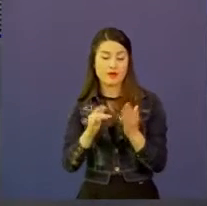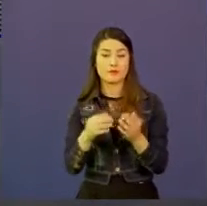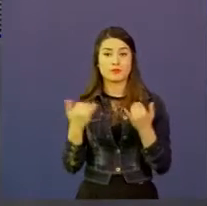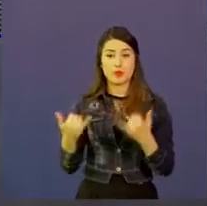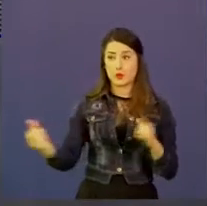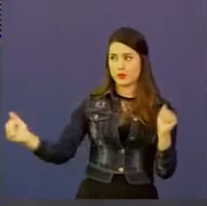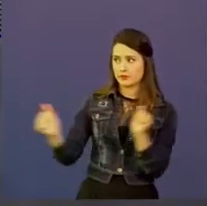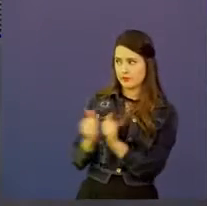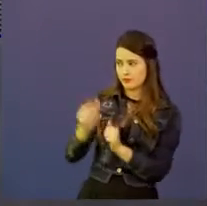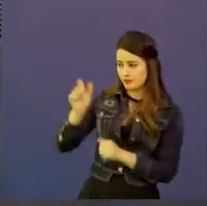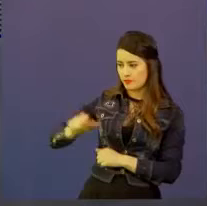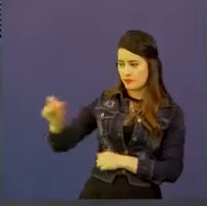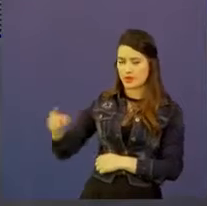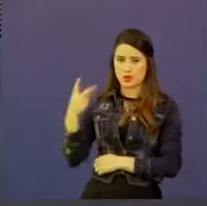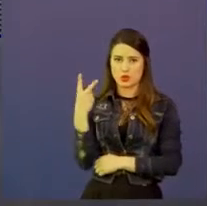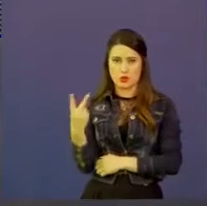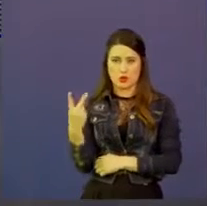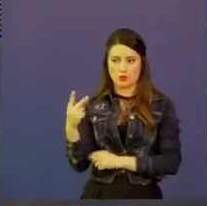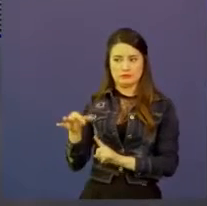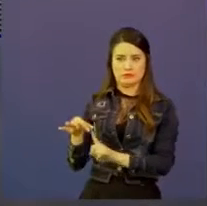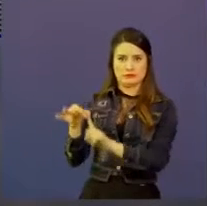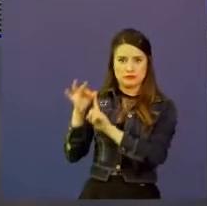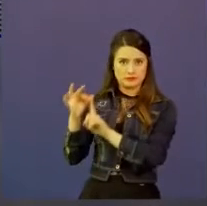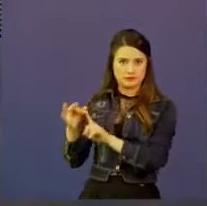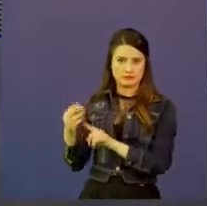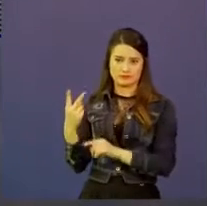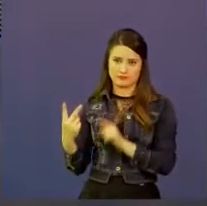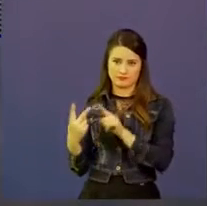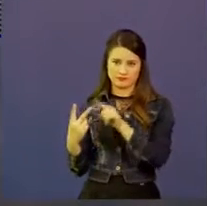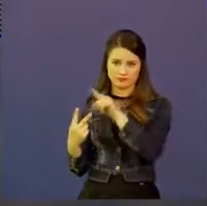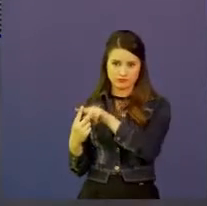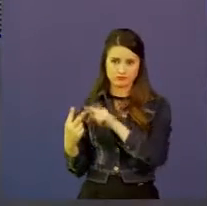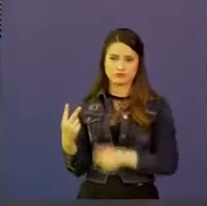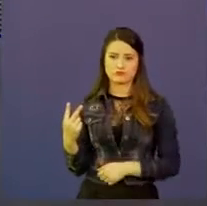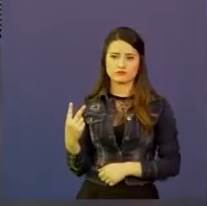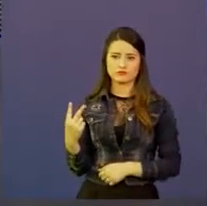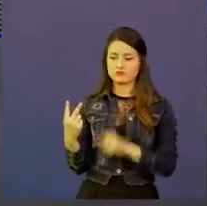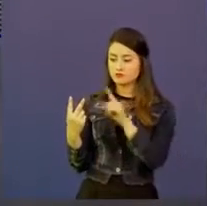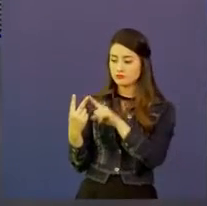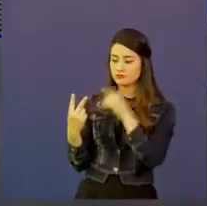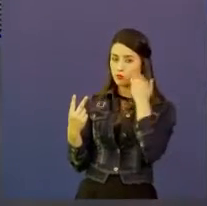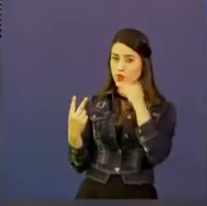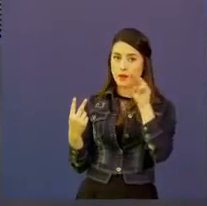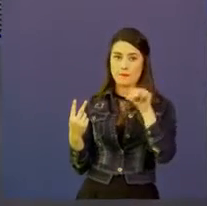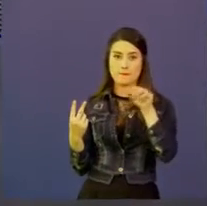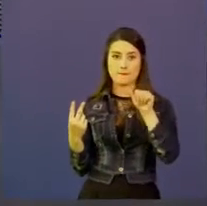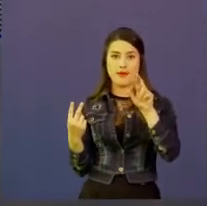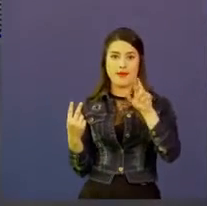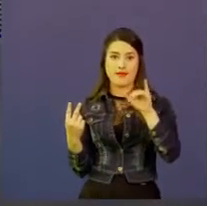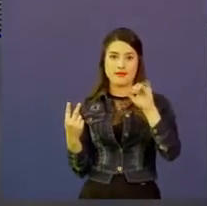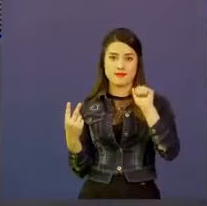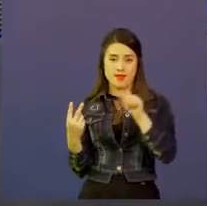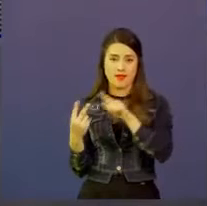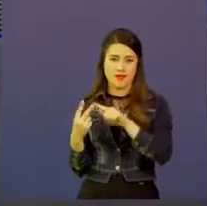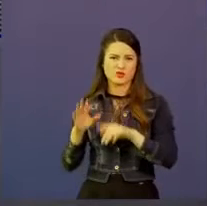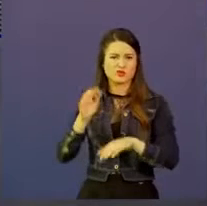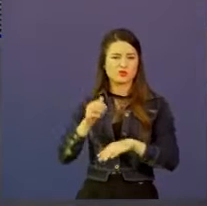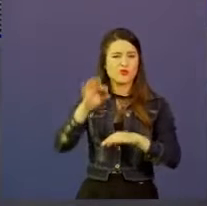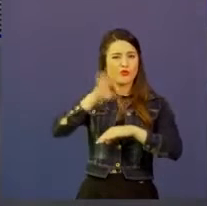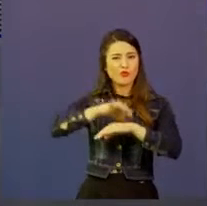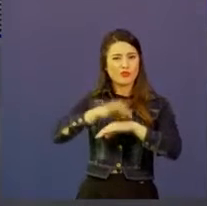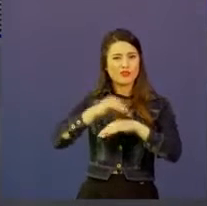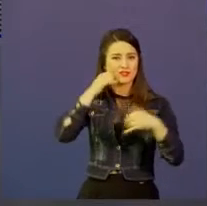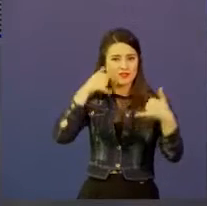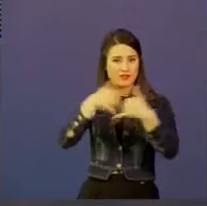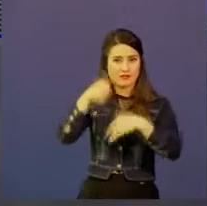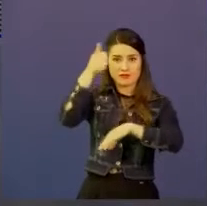para nosotros en este programa que les vamos a socializar en esta tarde de hoy. Estamos con María Jimena Durán Sanín, directora de la Fundación